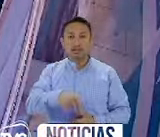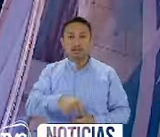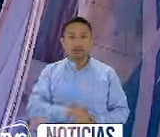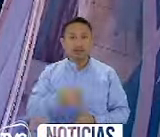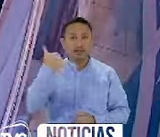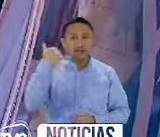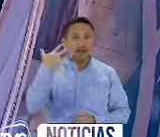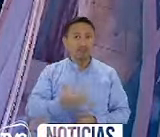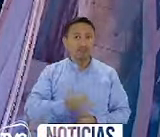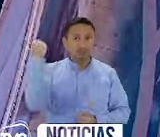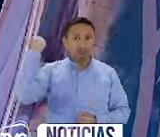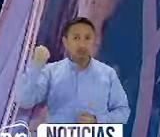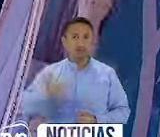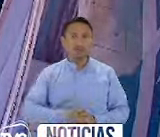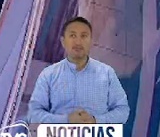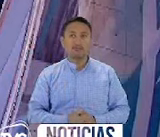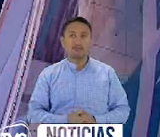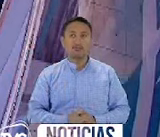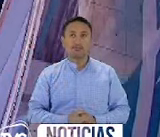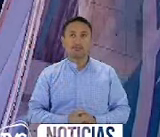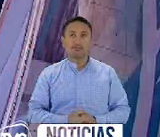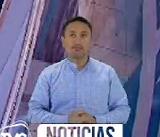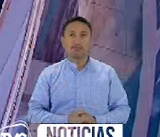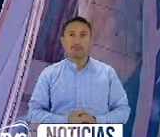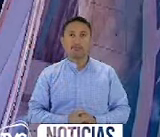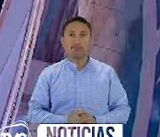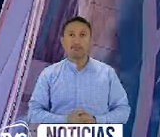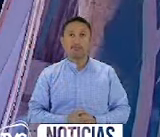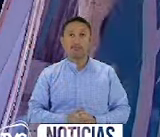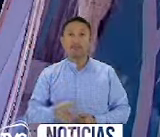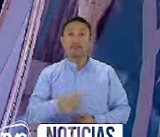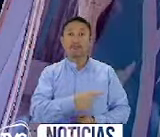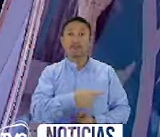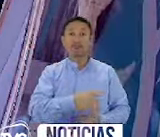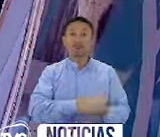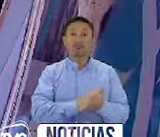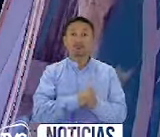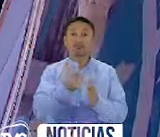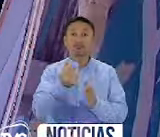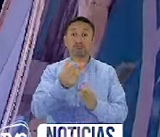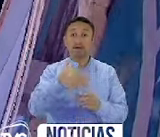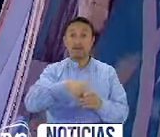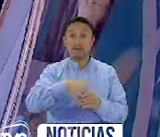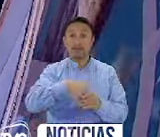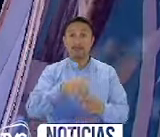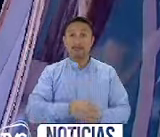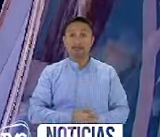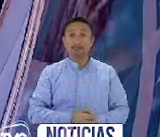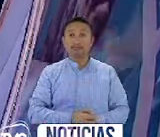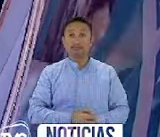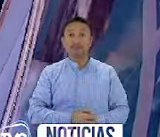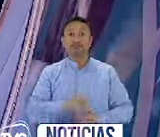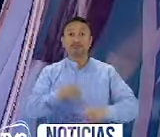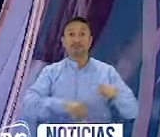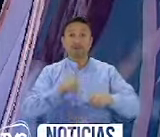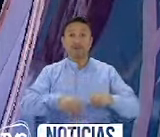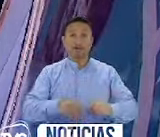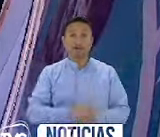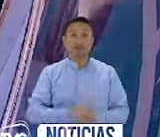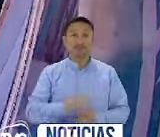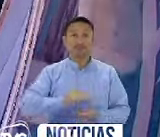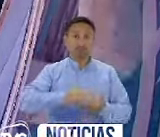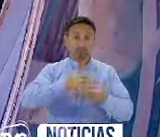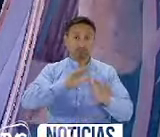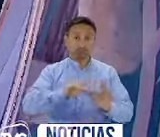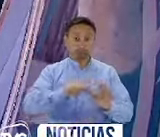de amenazas de muerte. A la trabajadora le arrebató la billetera, documentos, mientras su cómplice tomó el computador. El